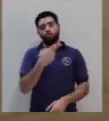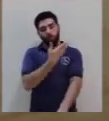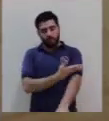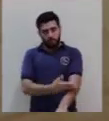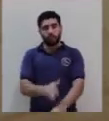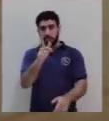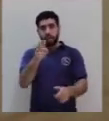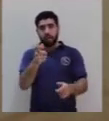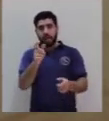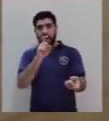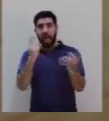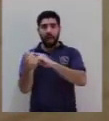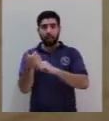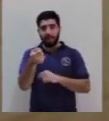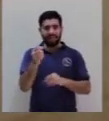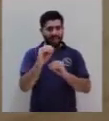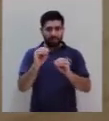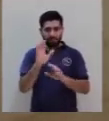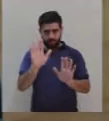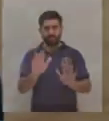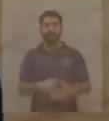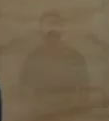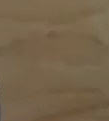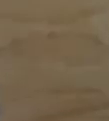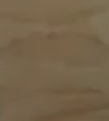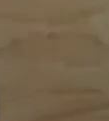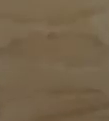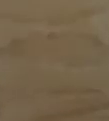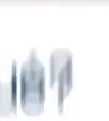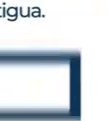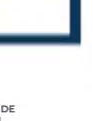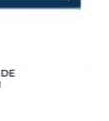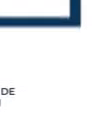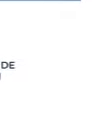con más, pero no le cambie porque ya volvemos con más de su programa Aprendo en Casa.